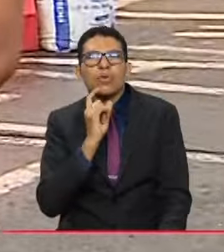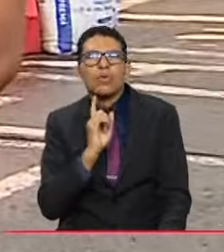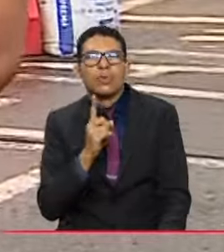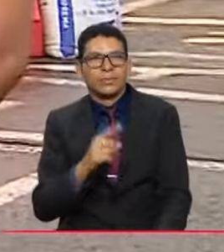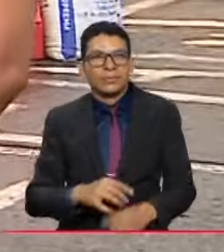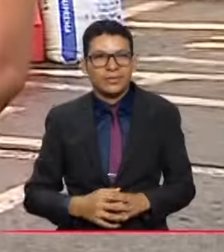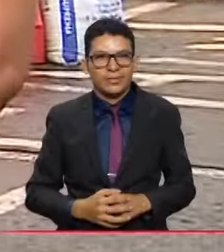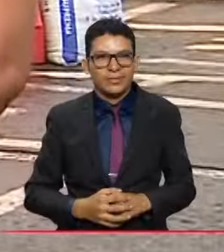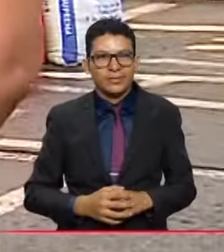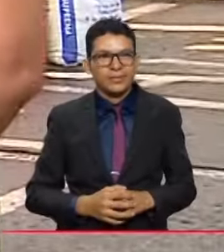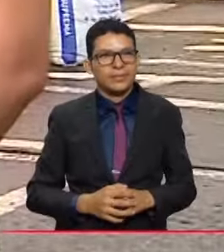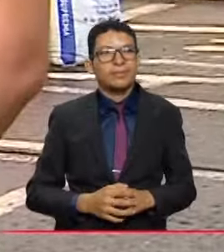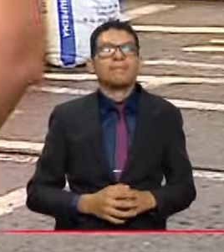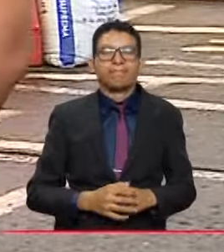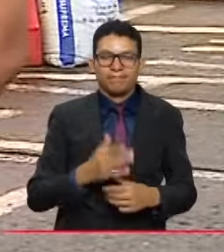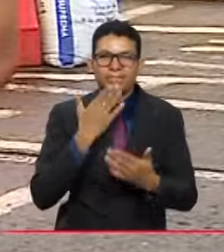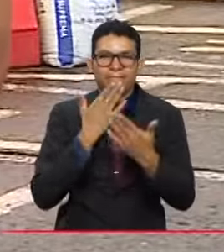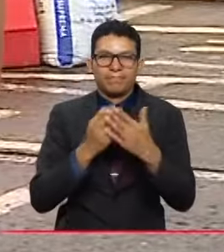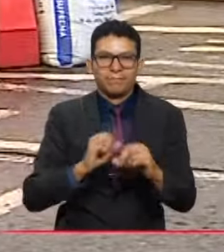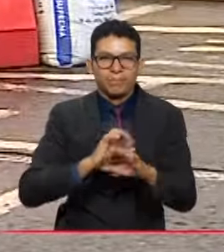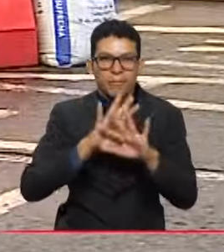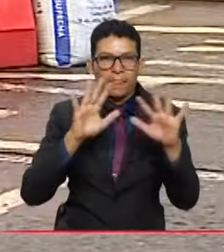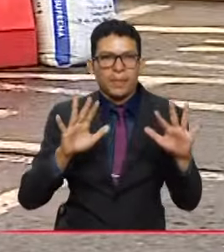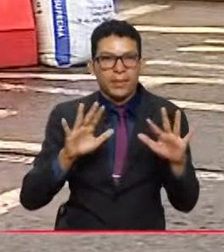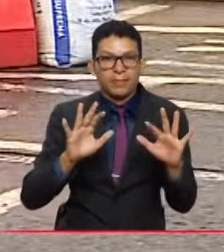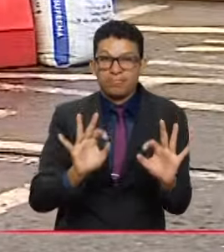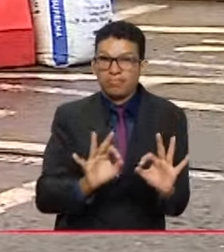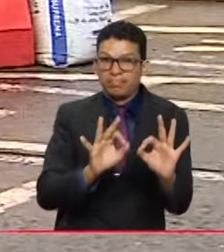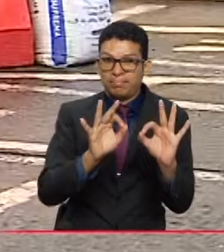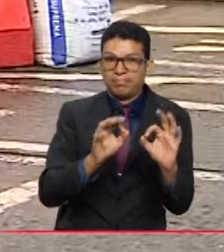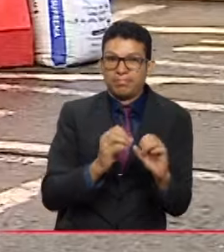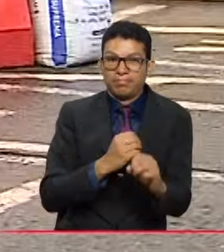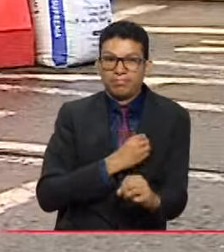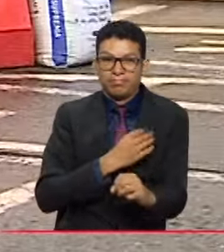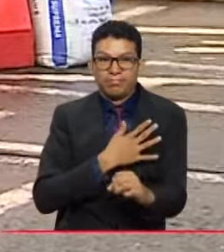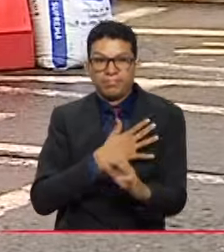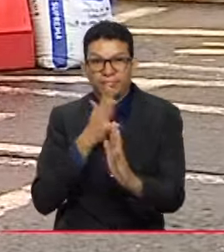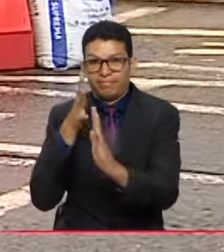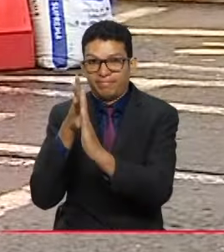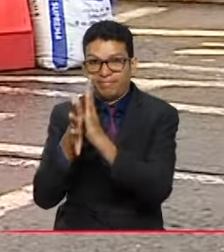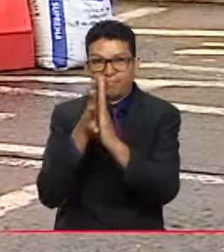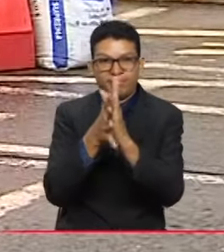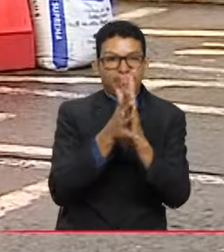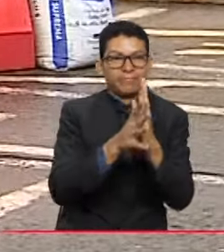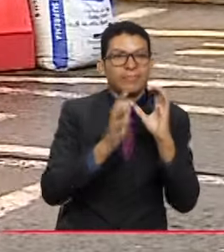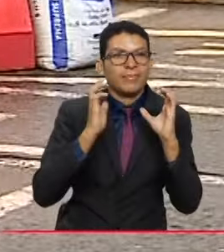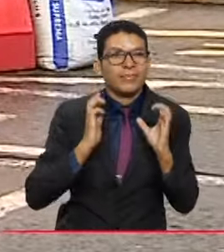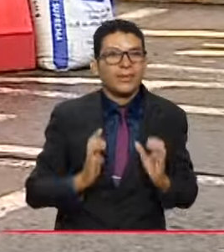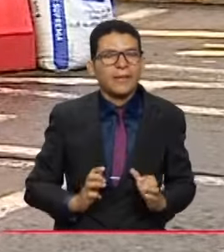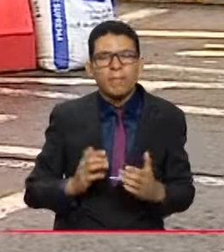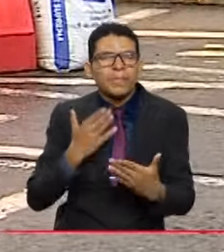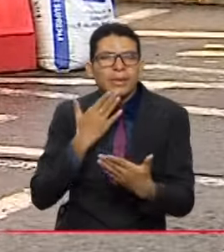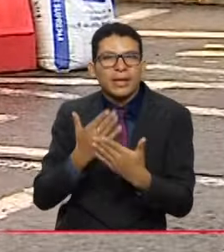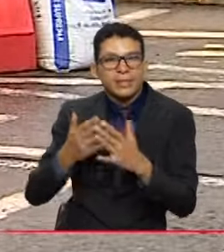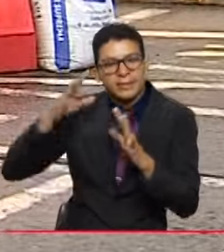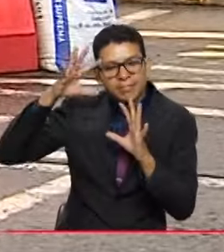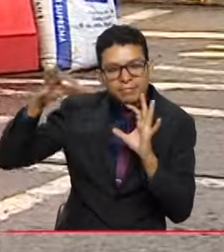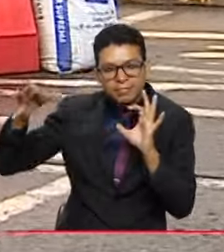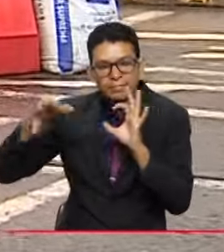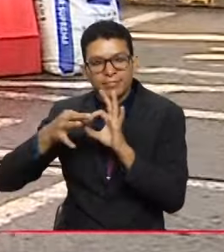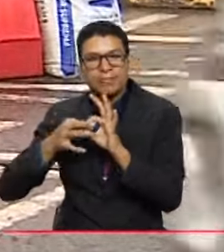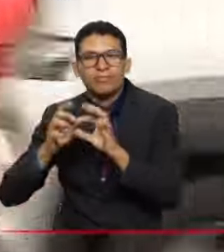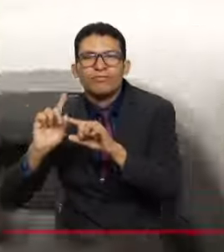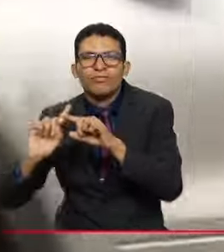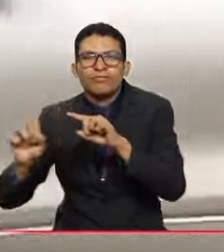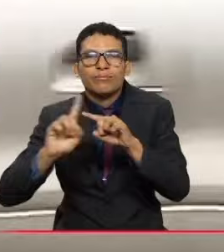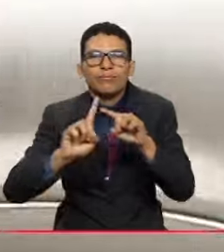milagro? Muchas gracias, buen día. Maravilloso tener esta oportunidad para contarle a toda la ciudadanía que gracias a una articulación de